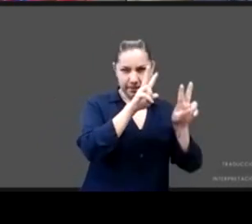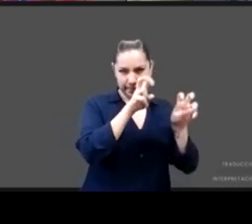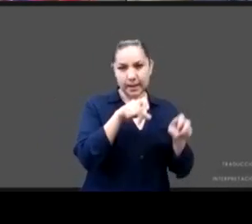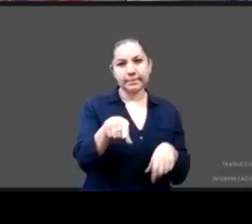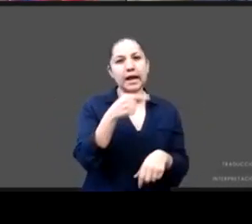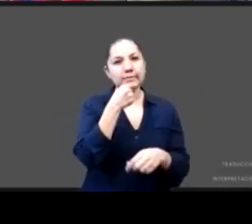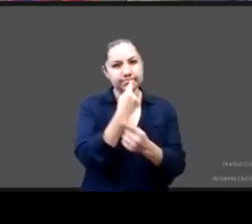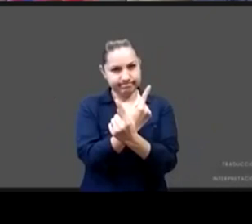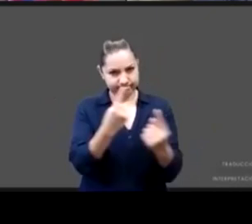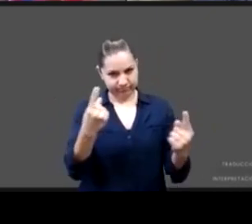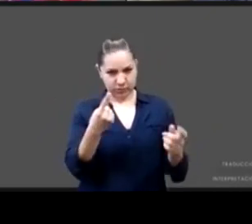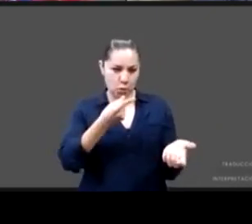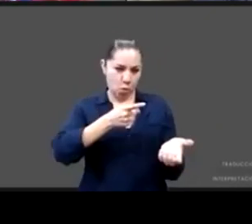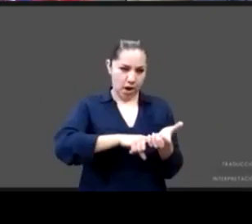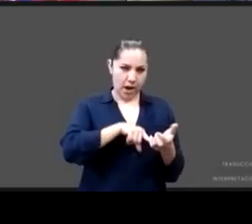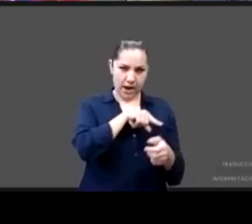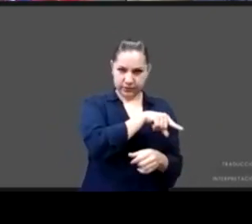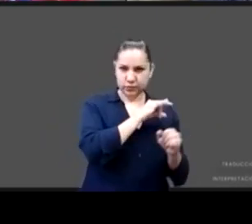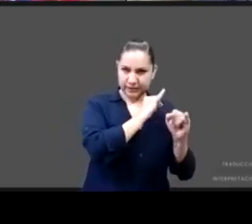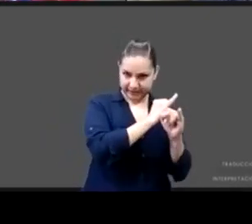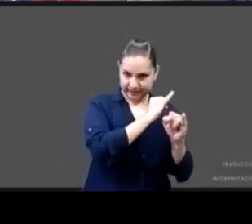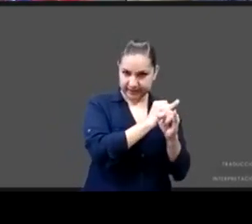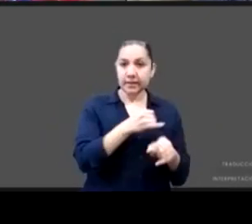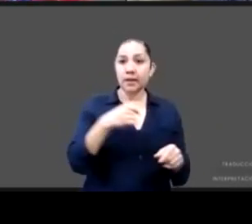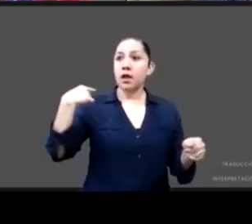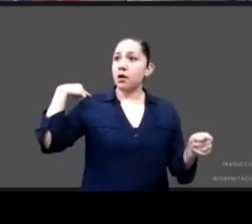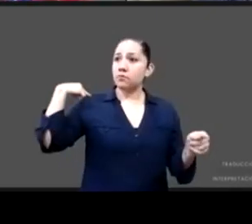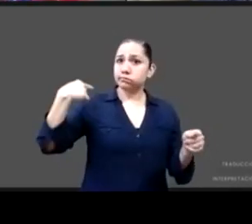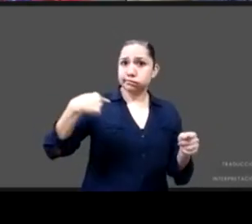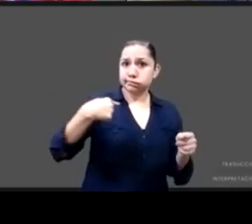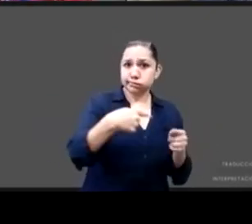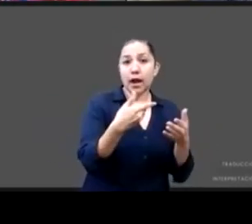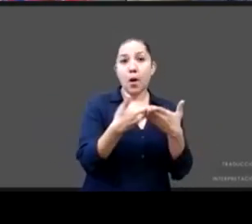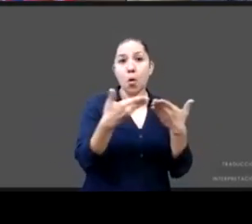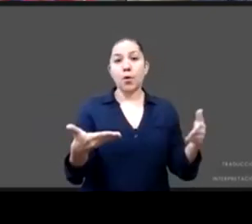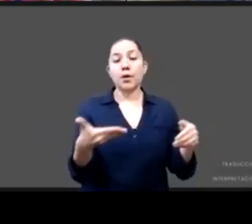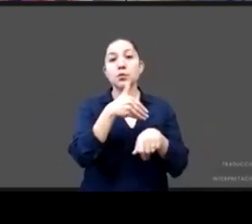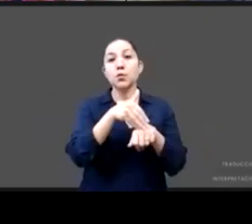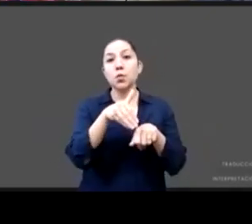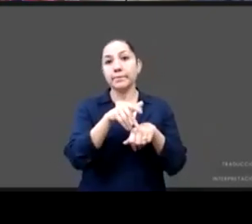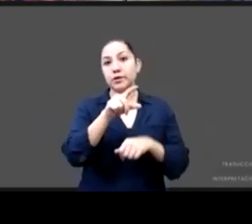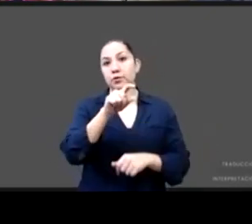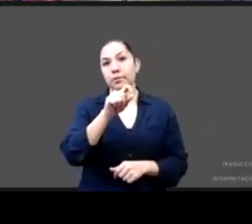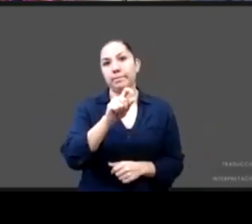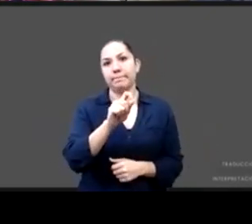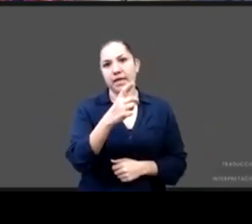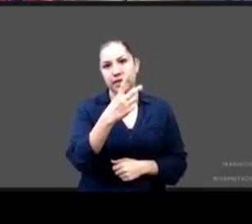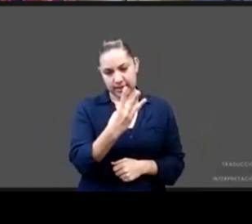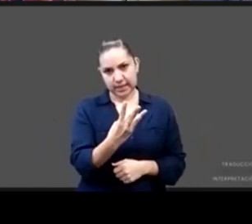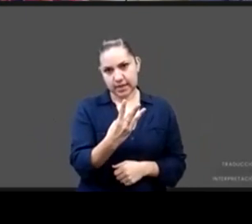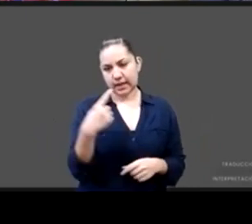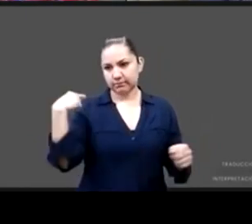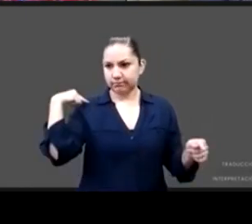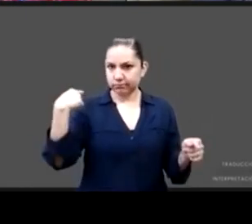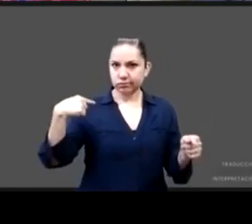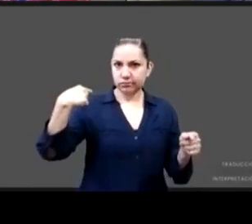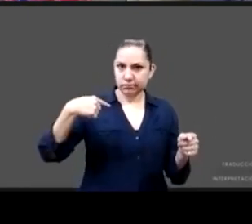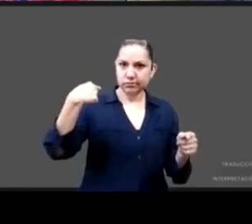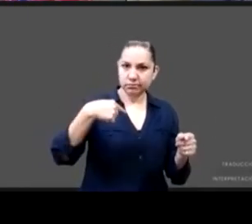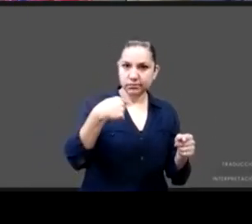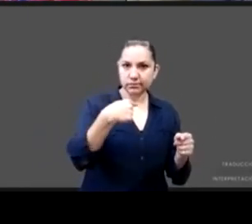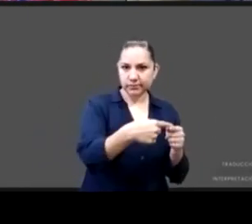parte de estos conversatorios. Ya este es el número 23 que se impulsa en esta modalidad. Y bueno,